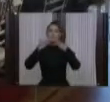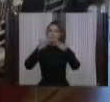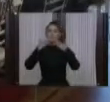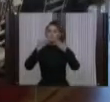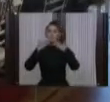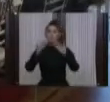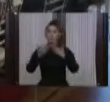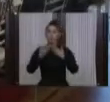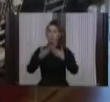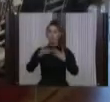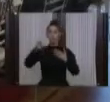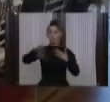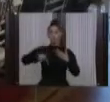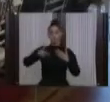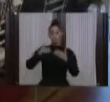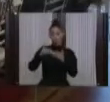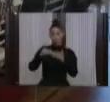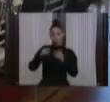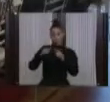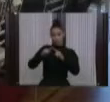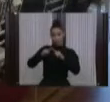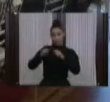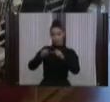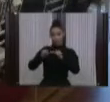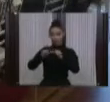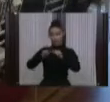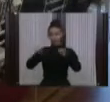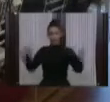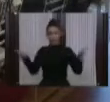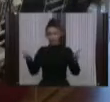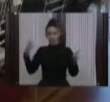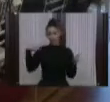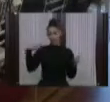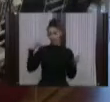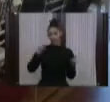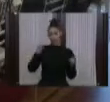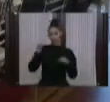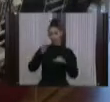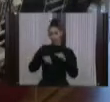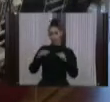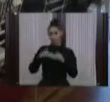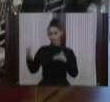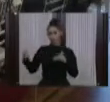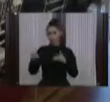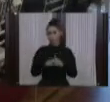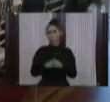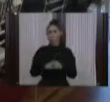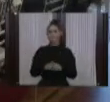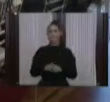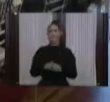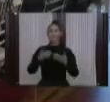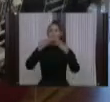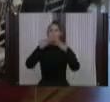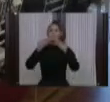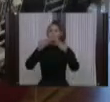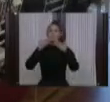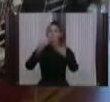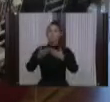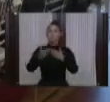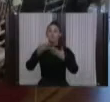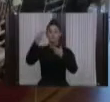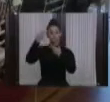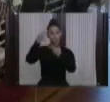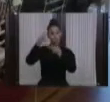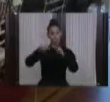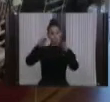esta también está también la que tiene que ver con ley con el entrenamiento de